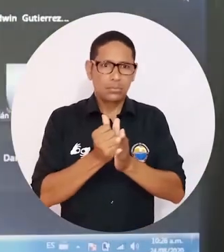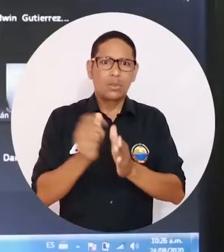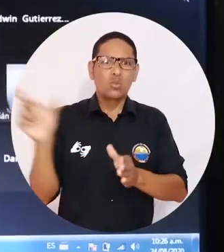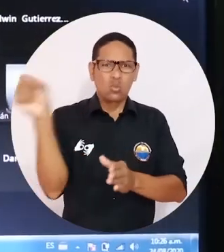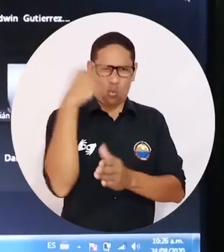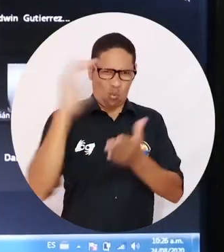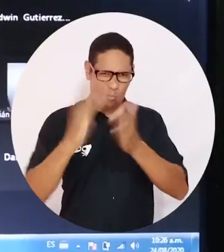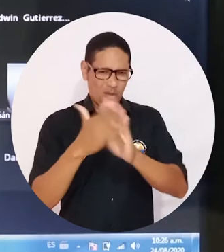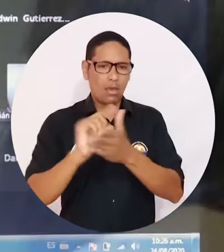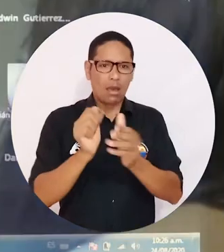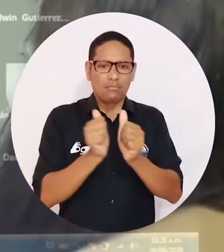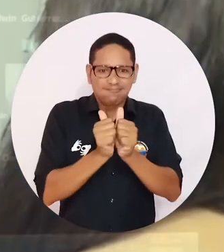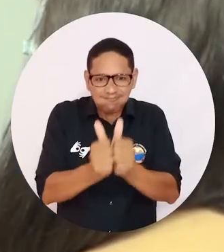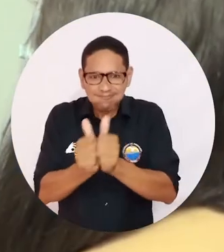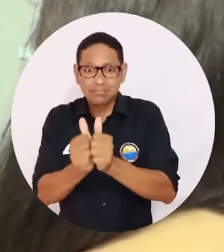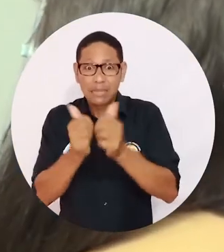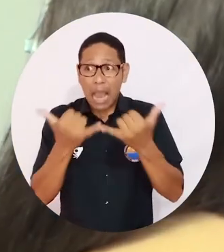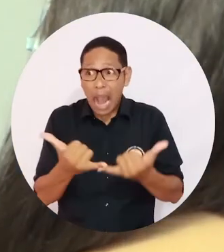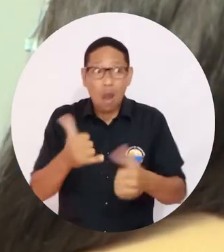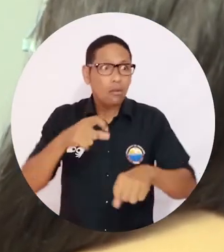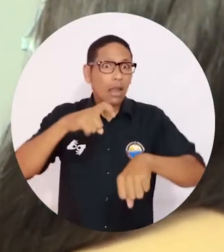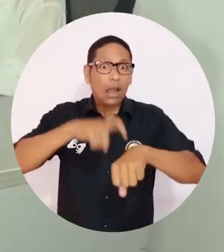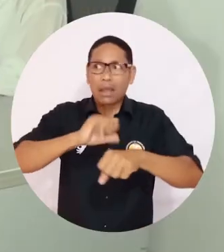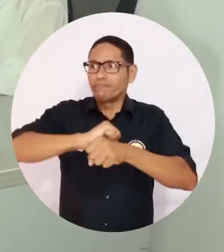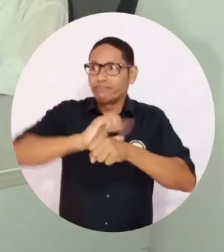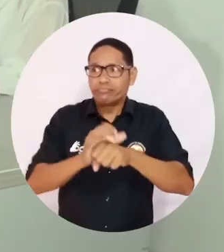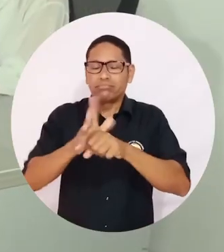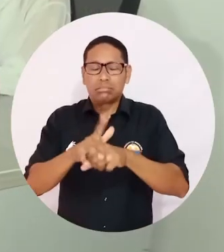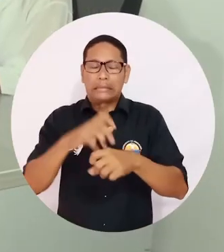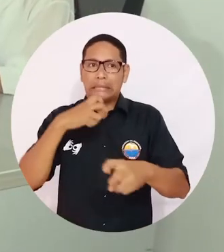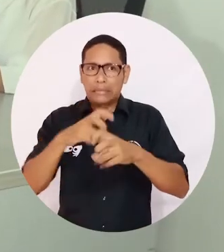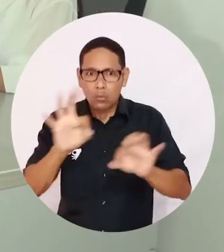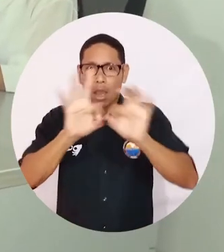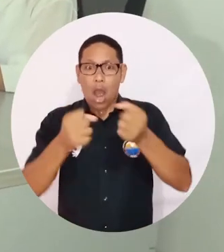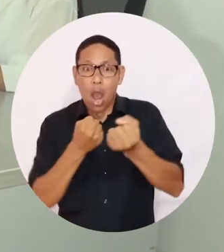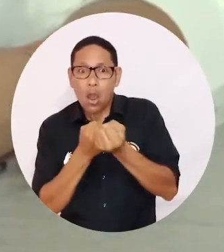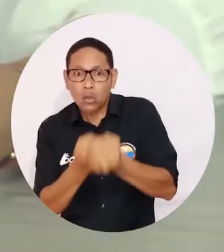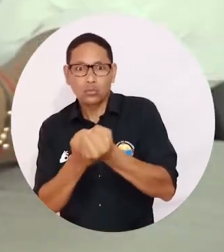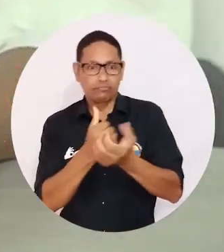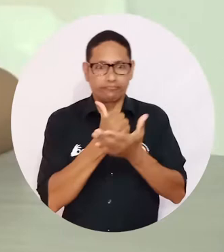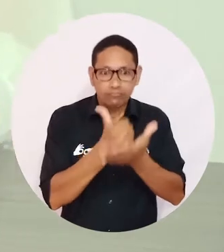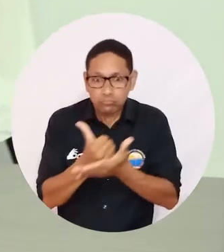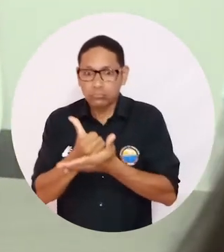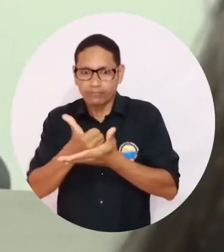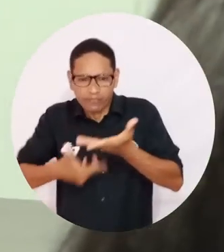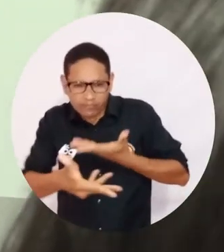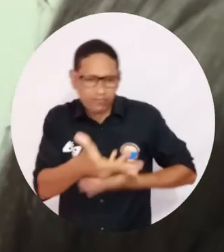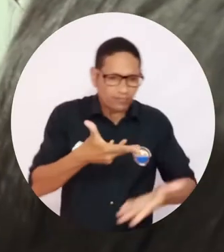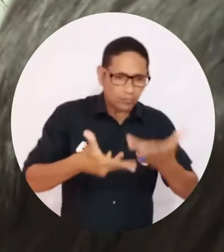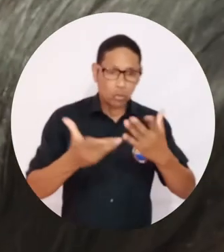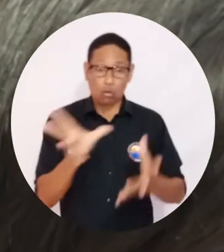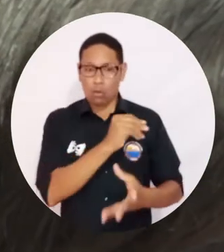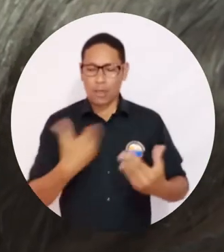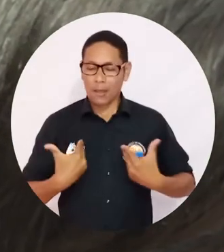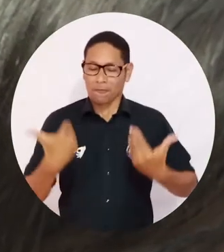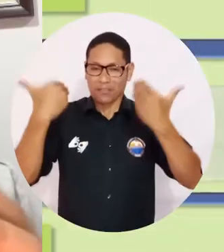comunidad universitaria y en general, especialmente en tiempos de pandemia, para coadyuvar al fortalecimiento de la salud mental y preservar el bienestar